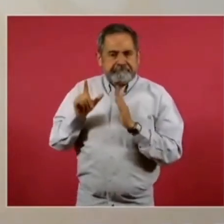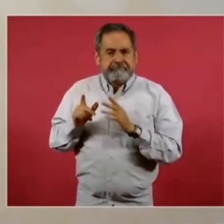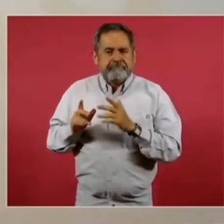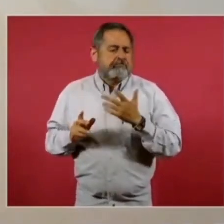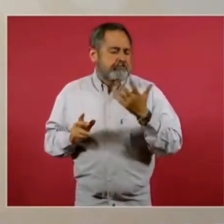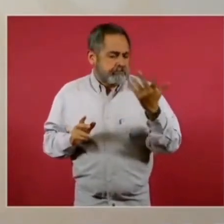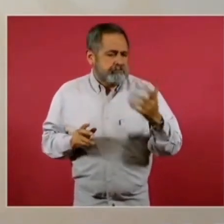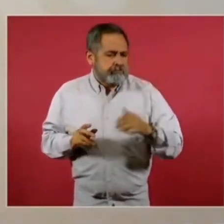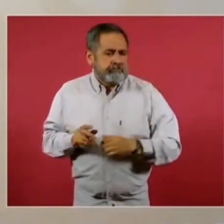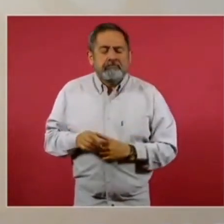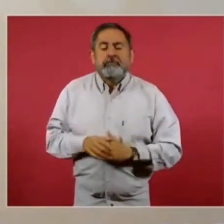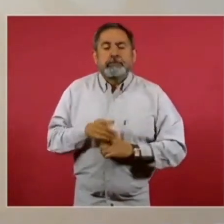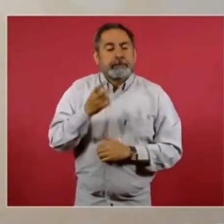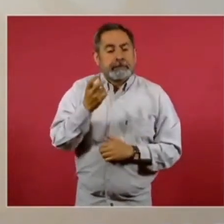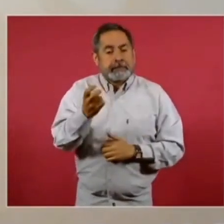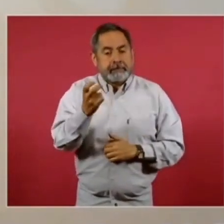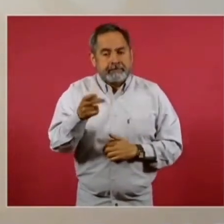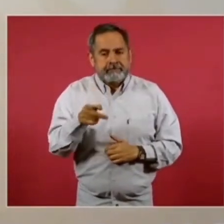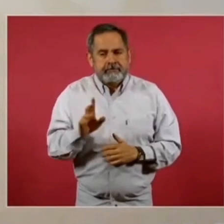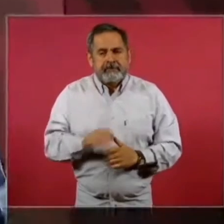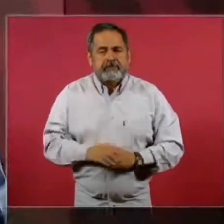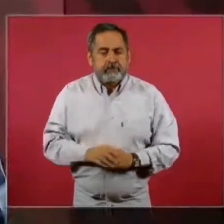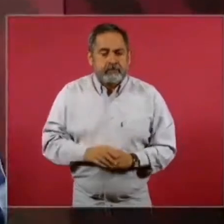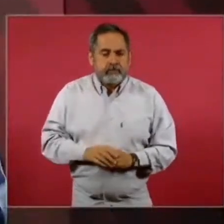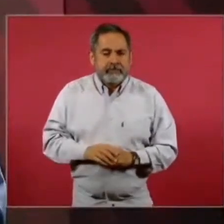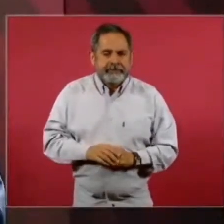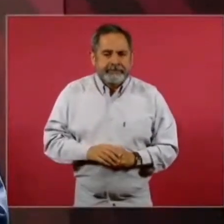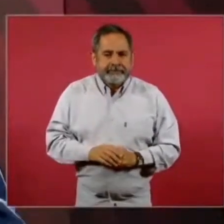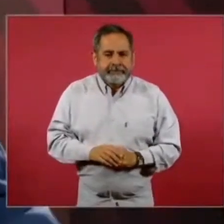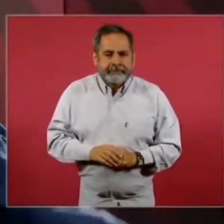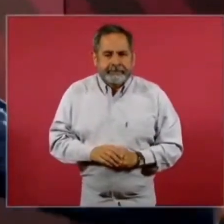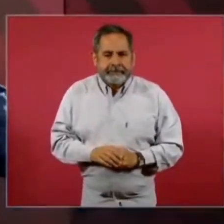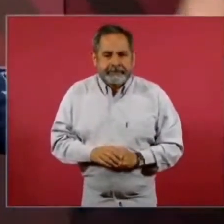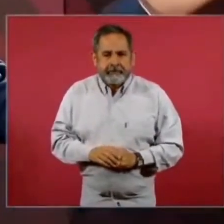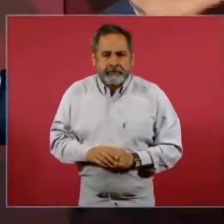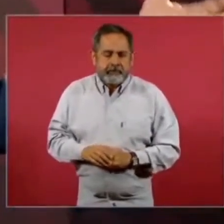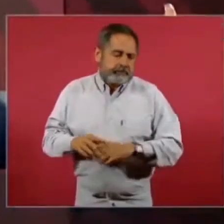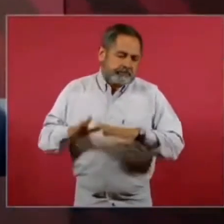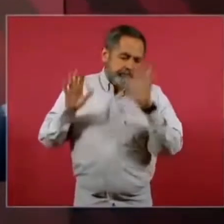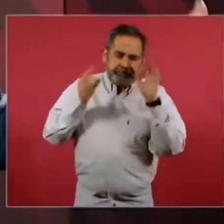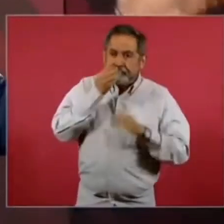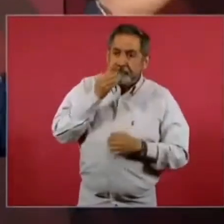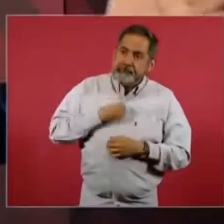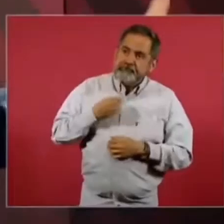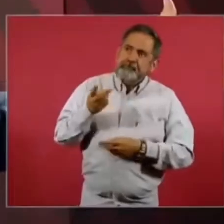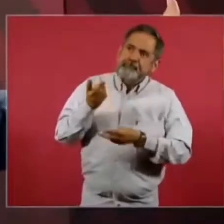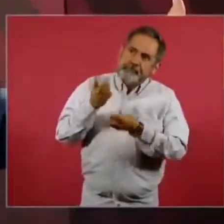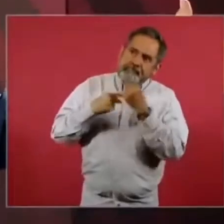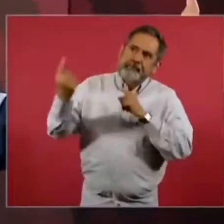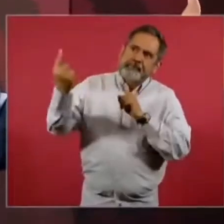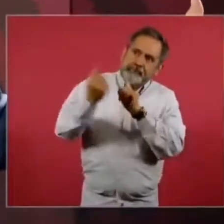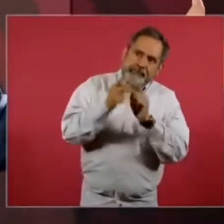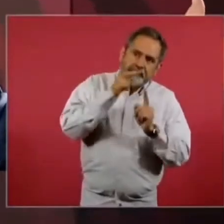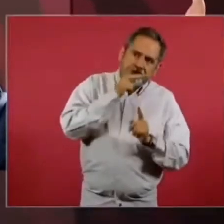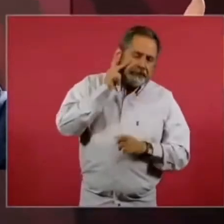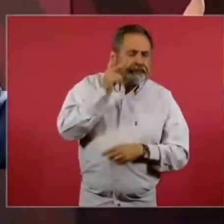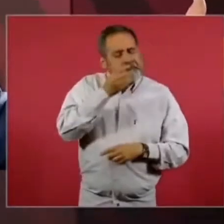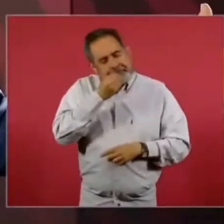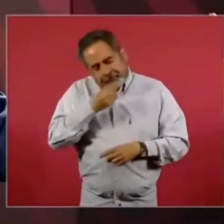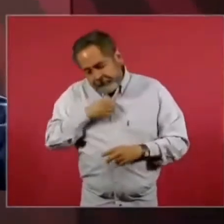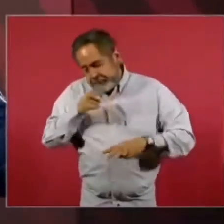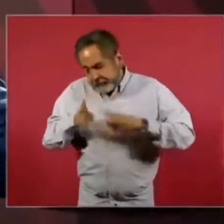enseñanza entonces este Pues ya ni modo no Vamos allá a la